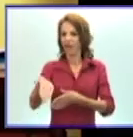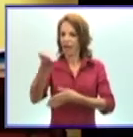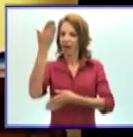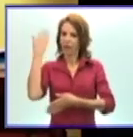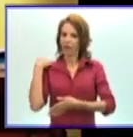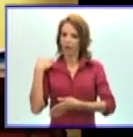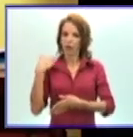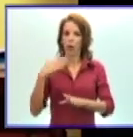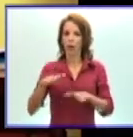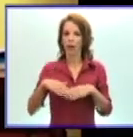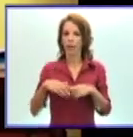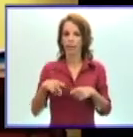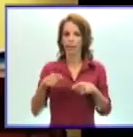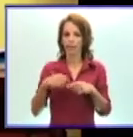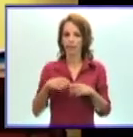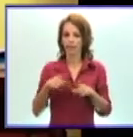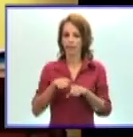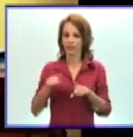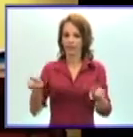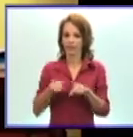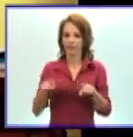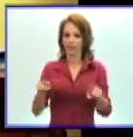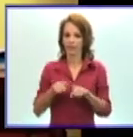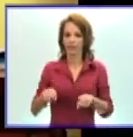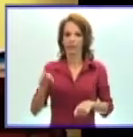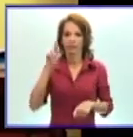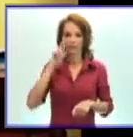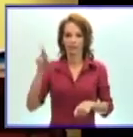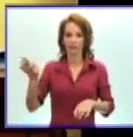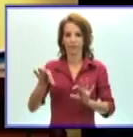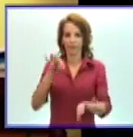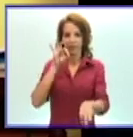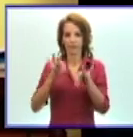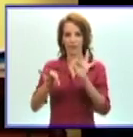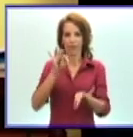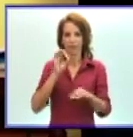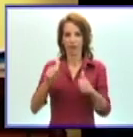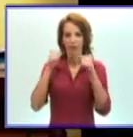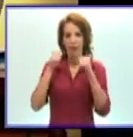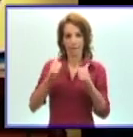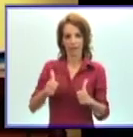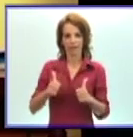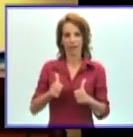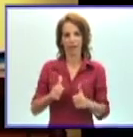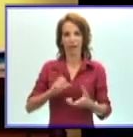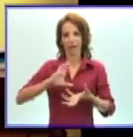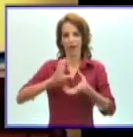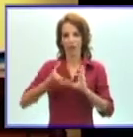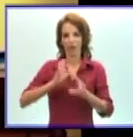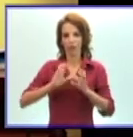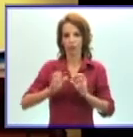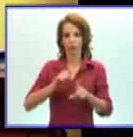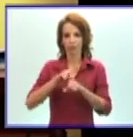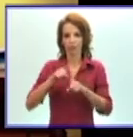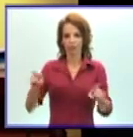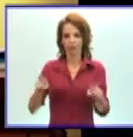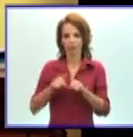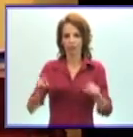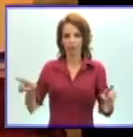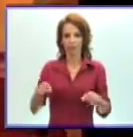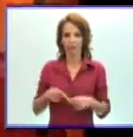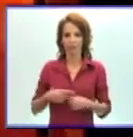recordarlas. Primero, bueno, seleccionar adecuadamente el instrumento. Habíamos hecho eso con las